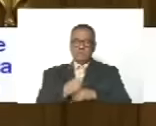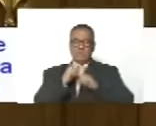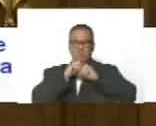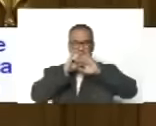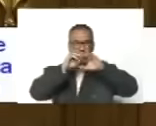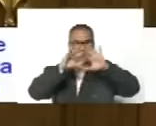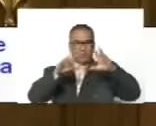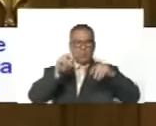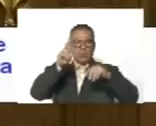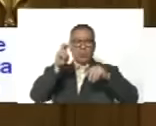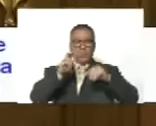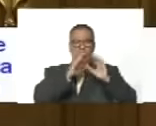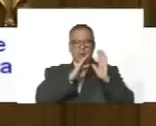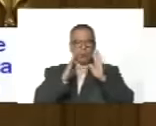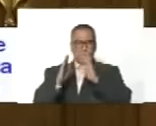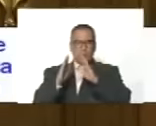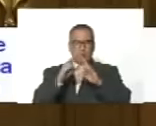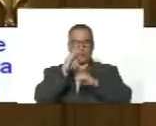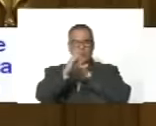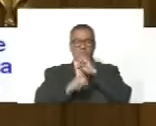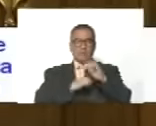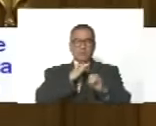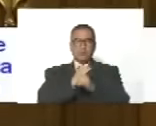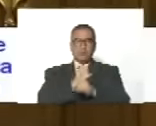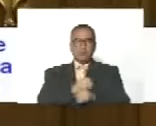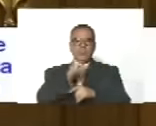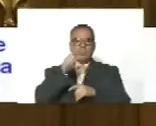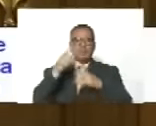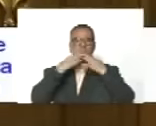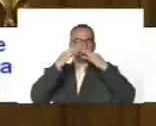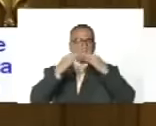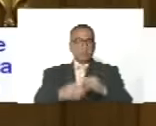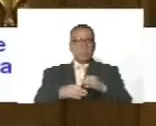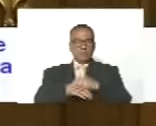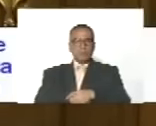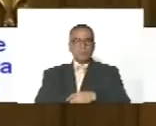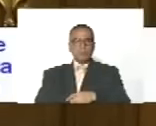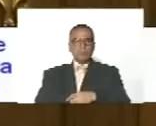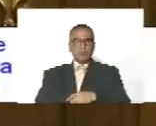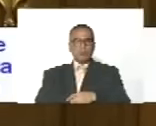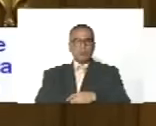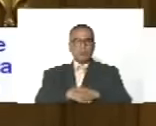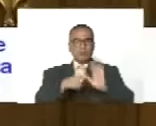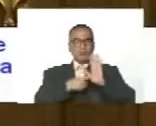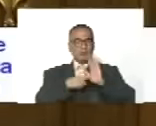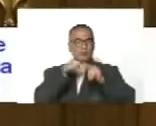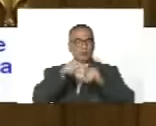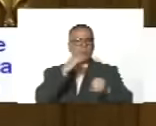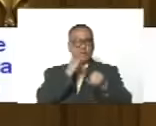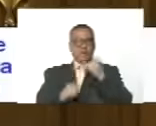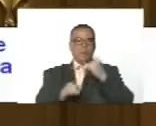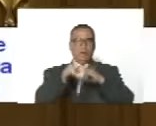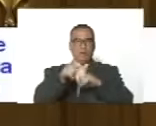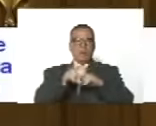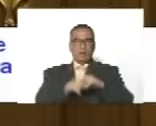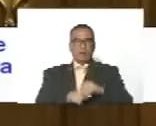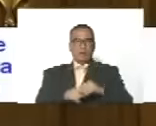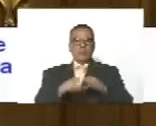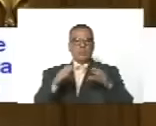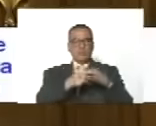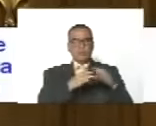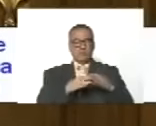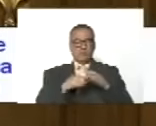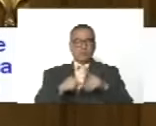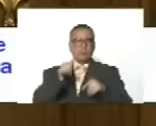apareciendo en el nuevo orden internacional y definitivamente está marcando el fin de los imperialismos y de los